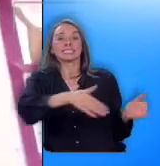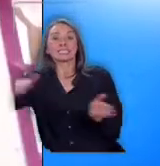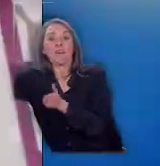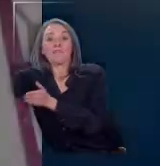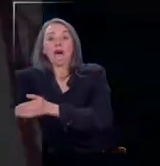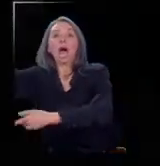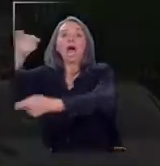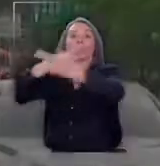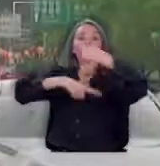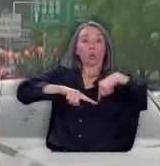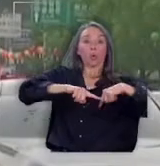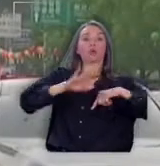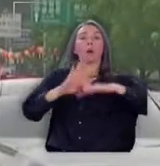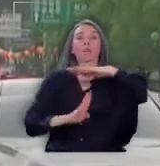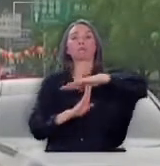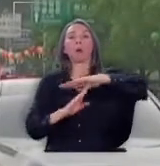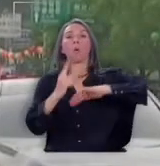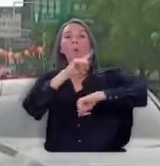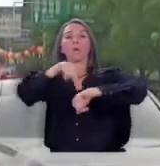lo menos una